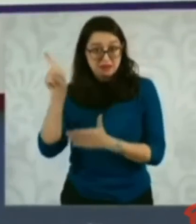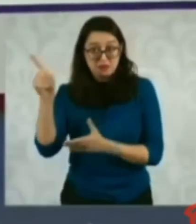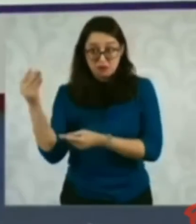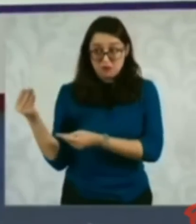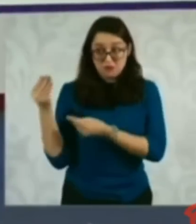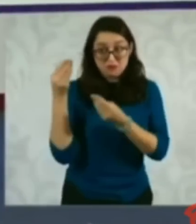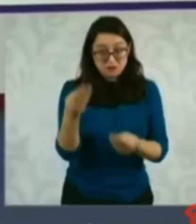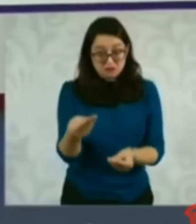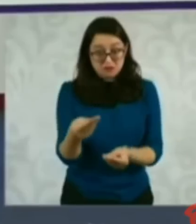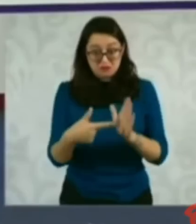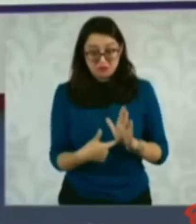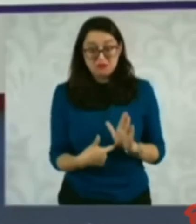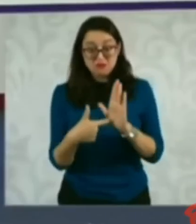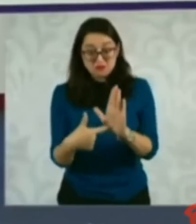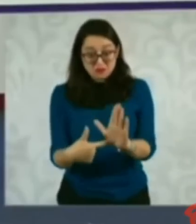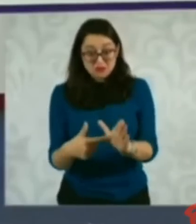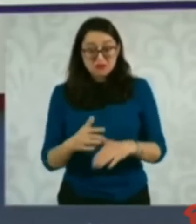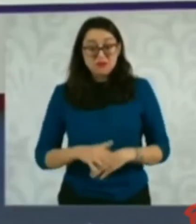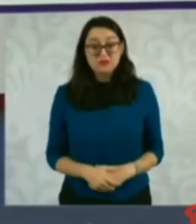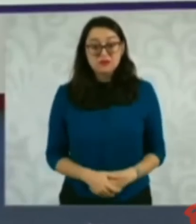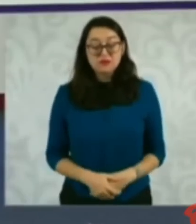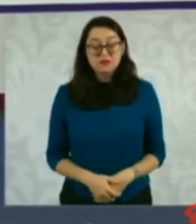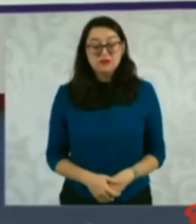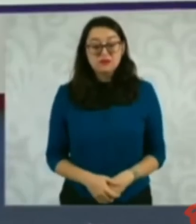que dice: